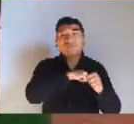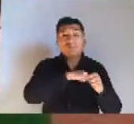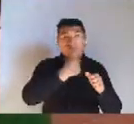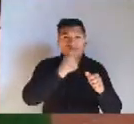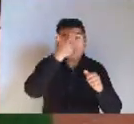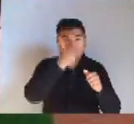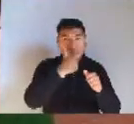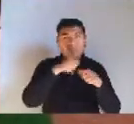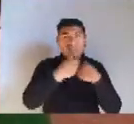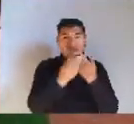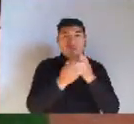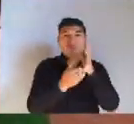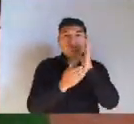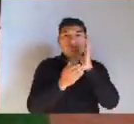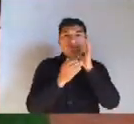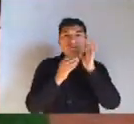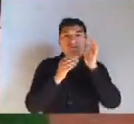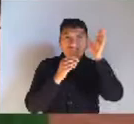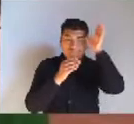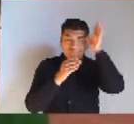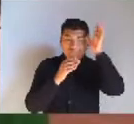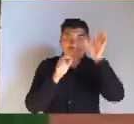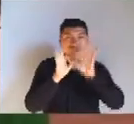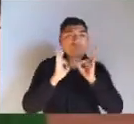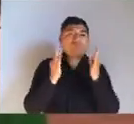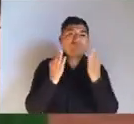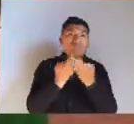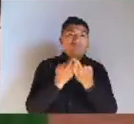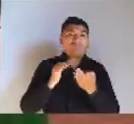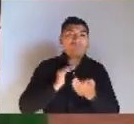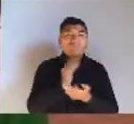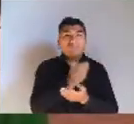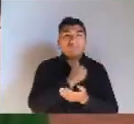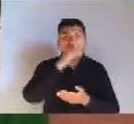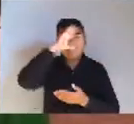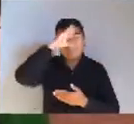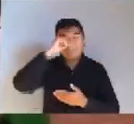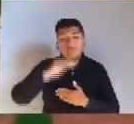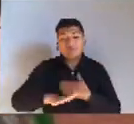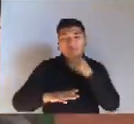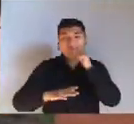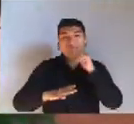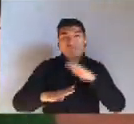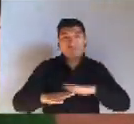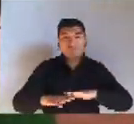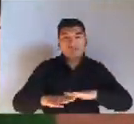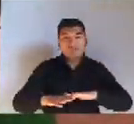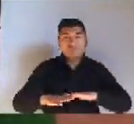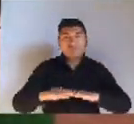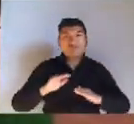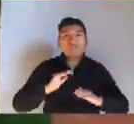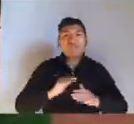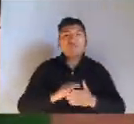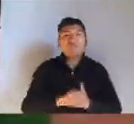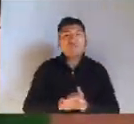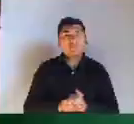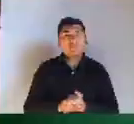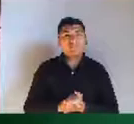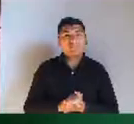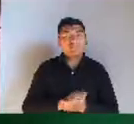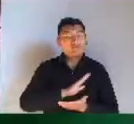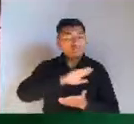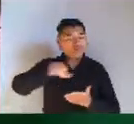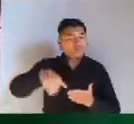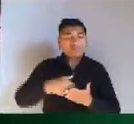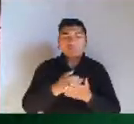nosotros como padres de familia, ejemplos para que nuestros hijos, nuestros nietos, toda